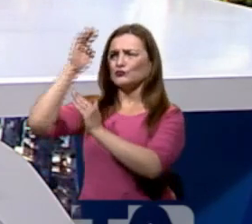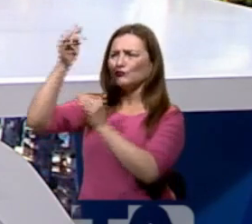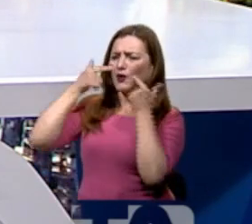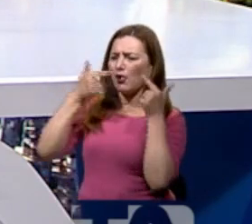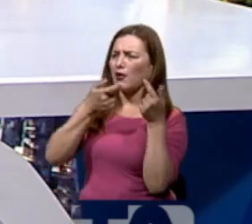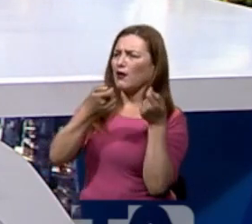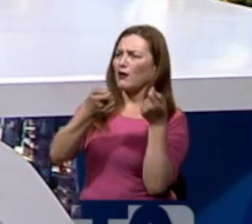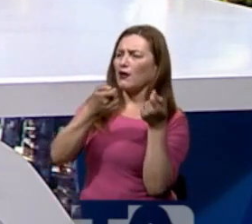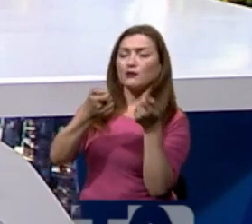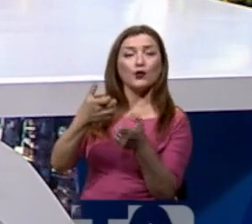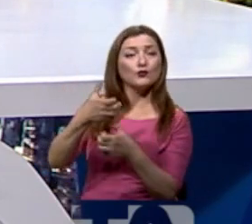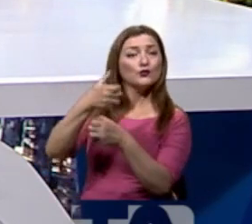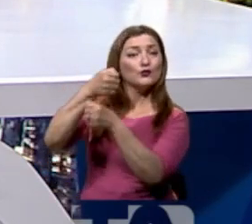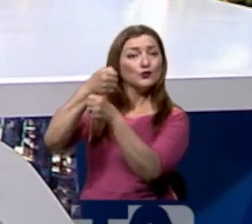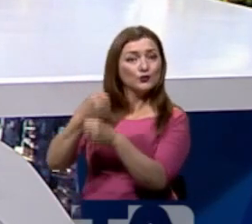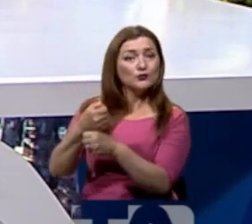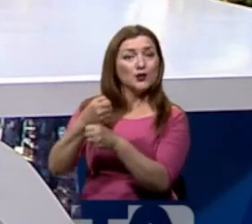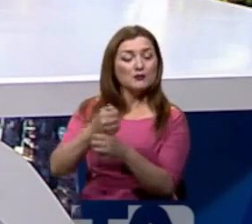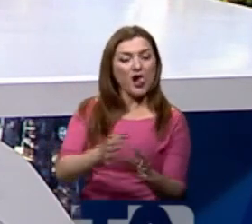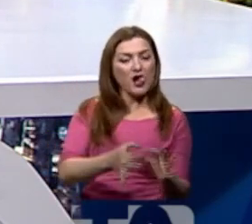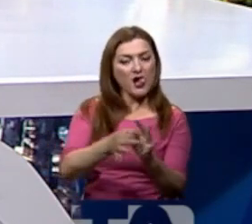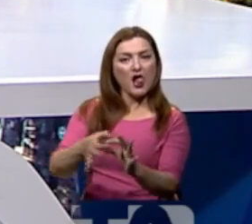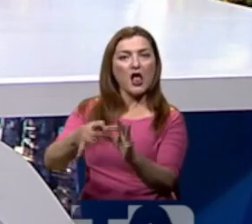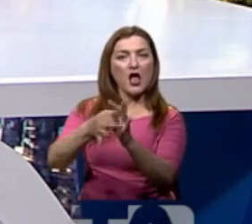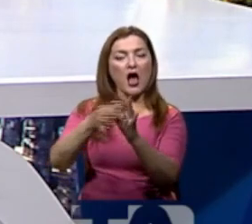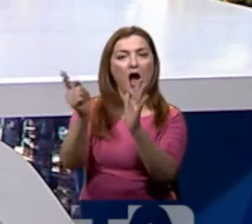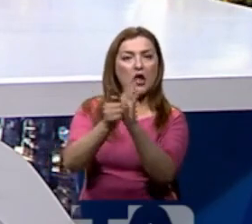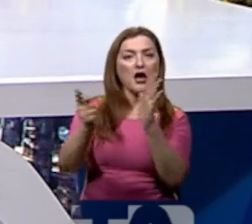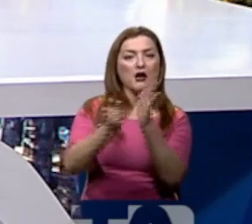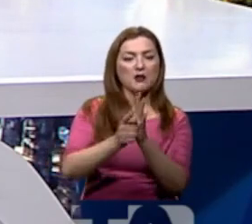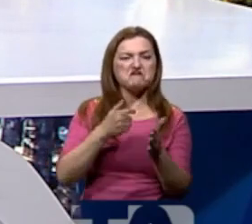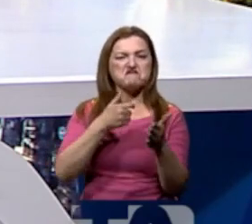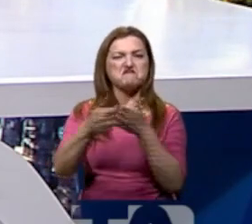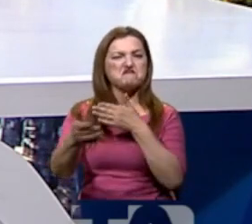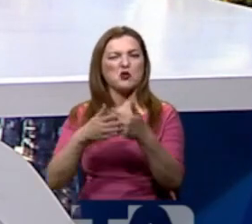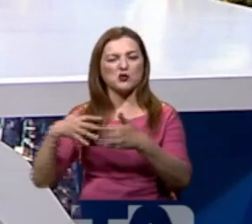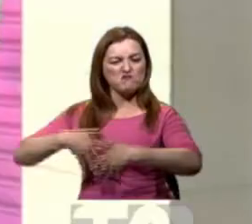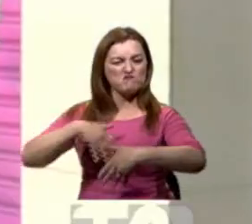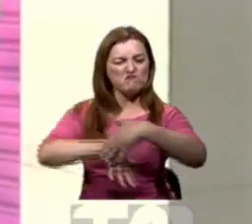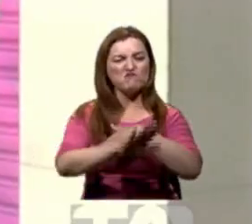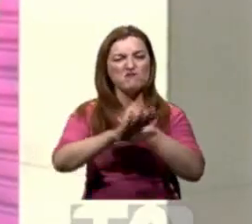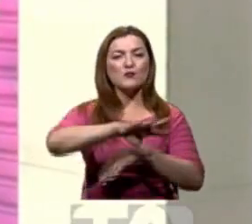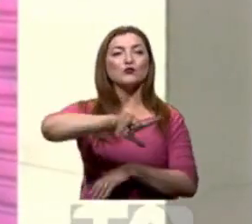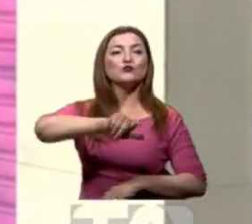los dispositivos de seguridad no son suficientes para disuadir a la delincuencia.